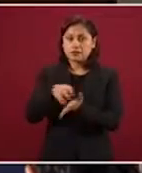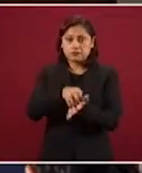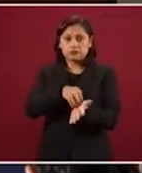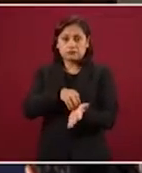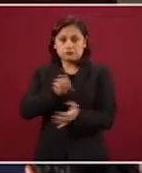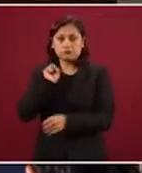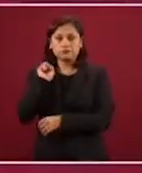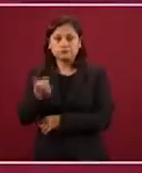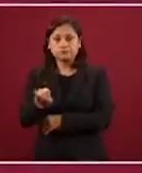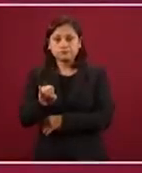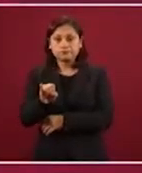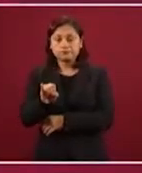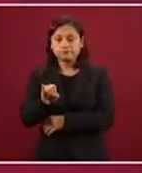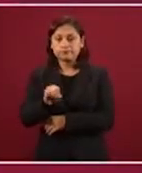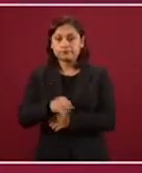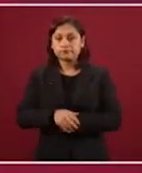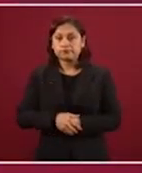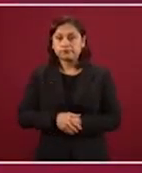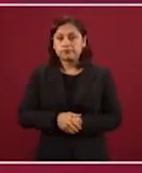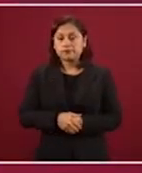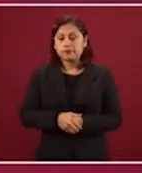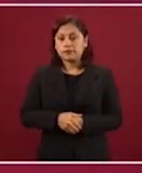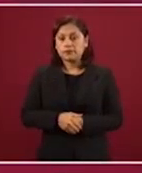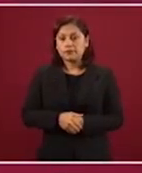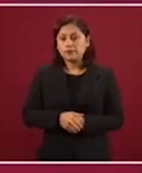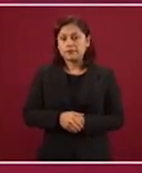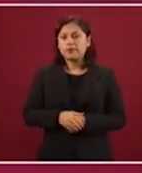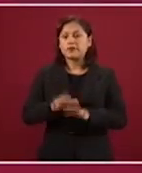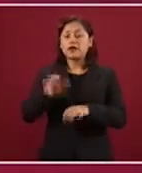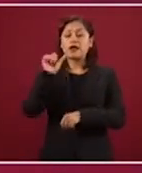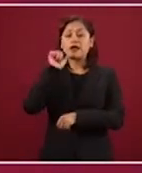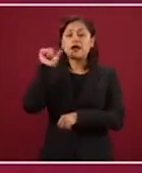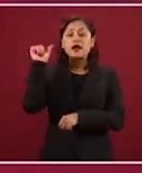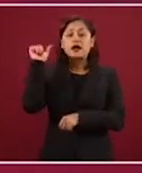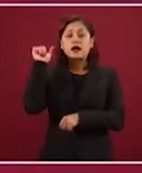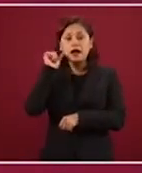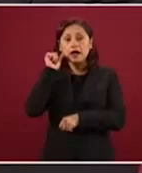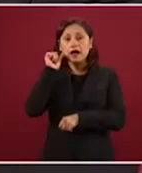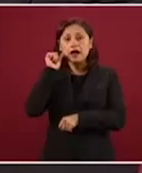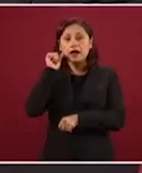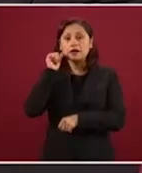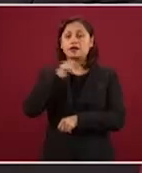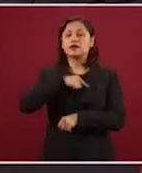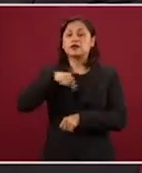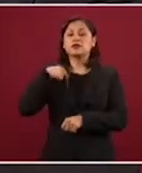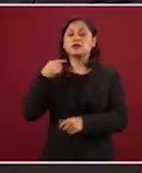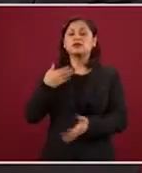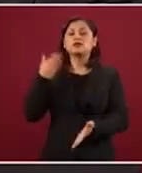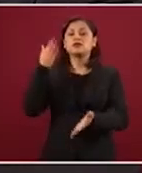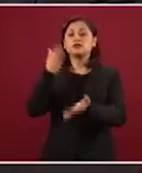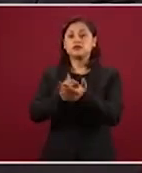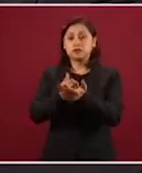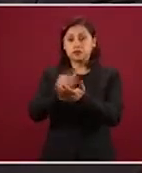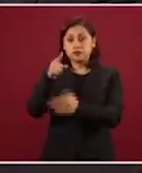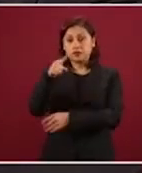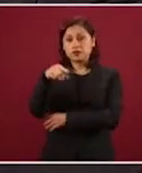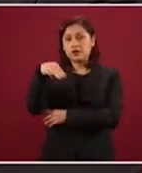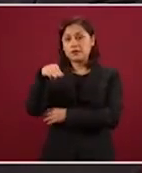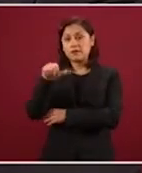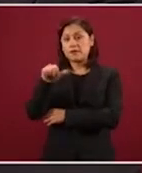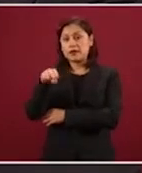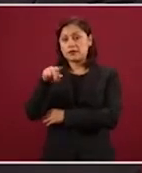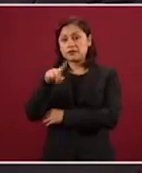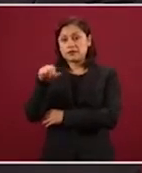importantísimos. Ayer estuvimos en una central eléctrica en Manzanillo